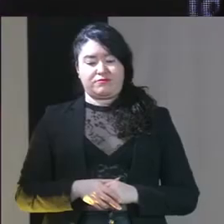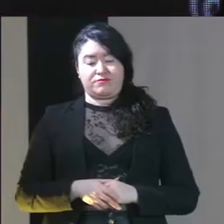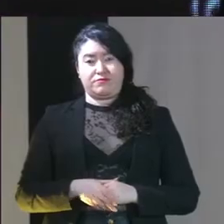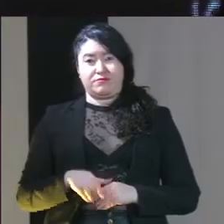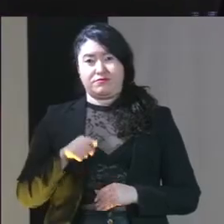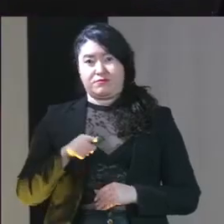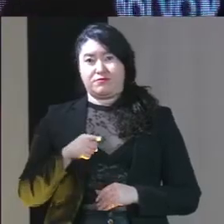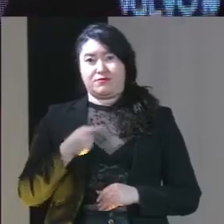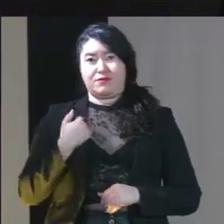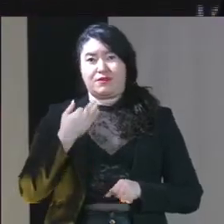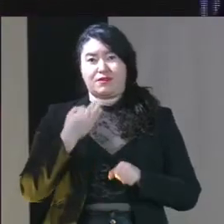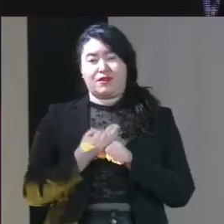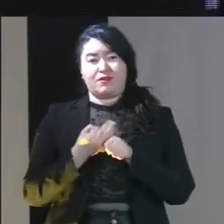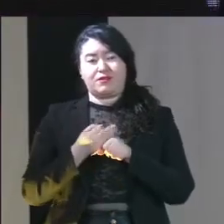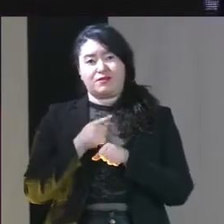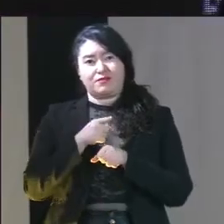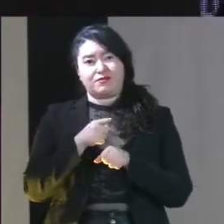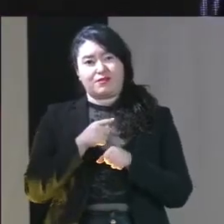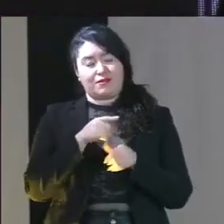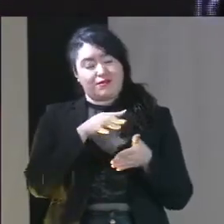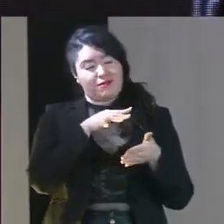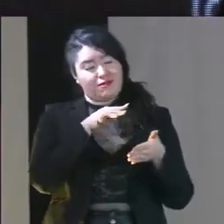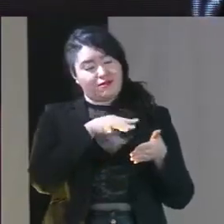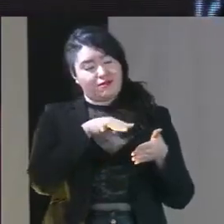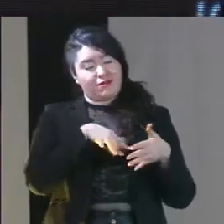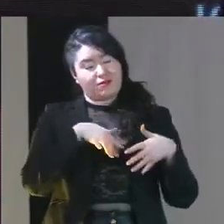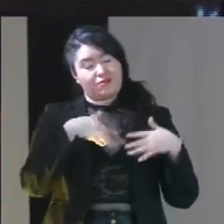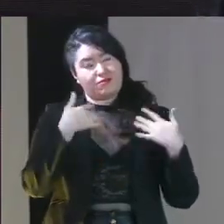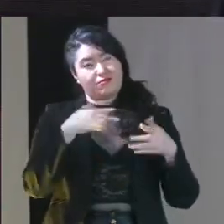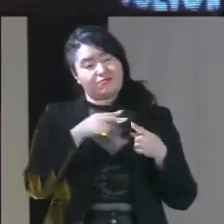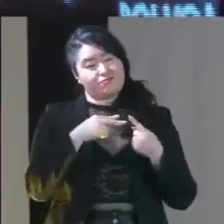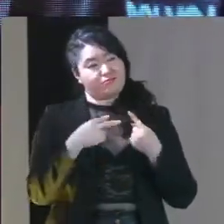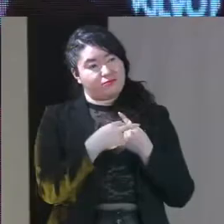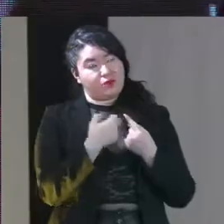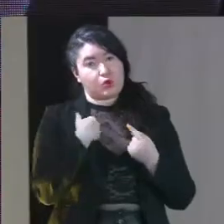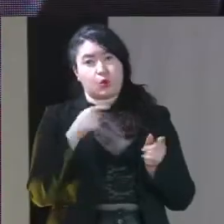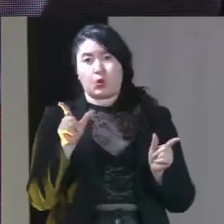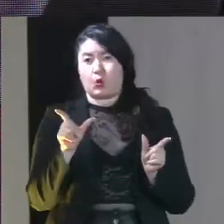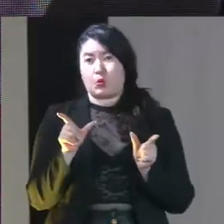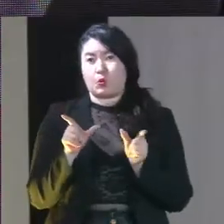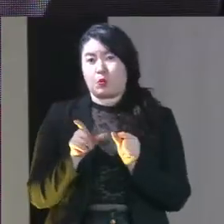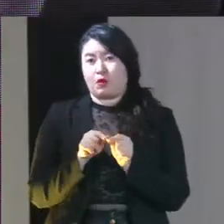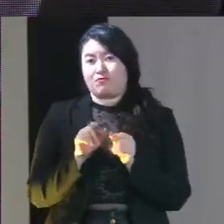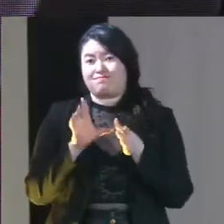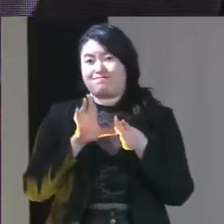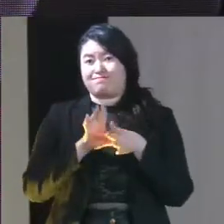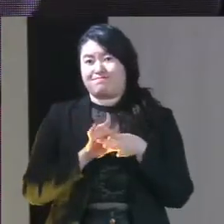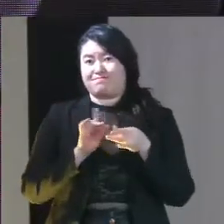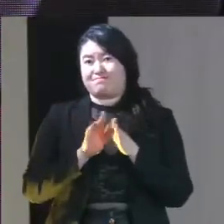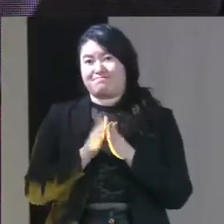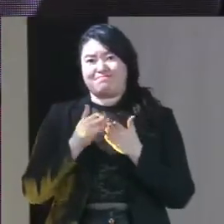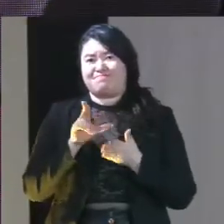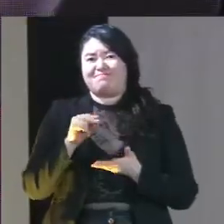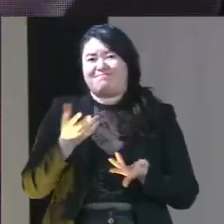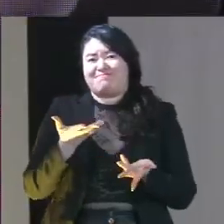Y haya hecho esta lectura de mi libro, de tal modo que me ahorra hablar del libro.